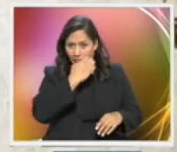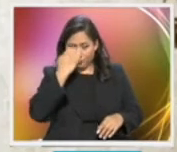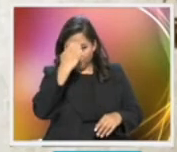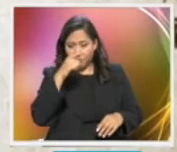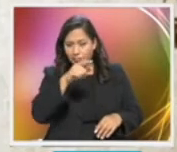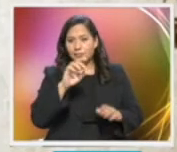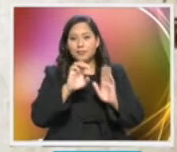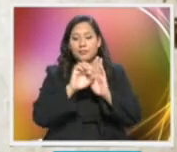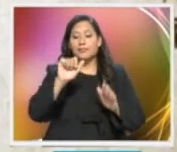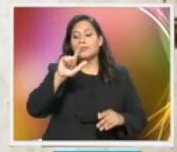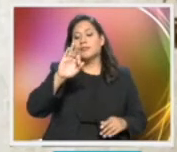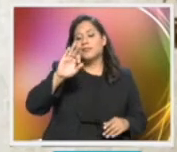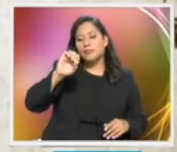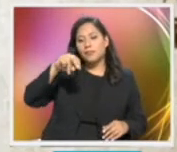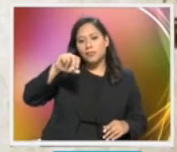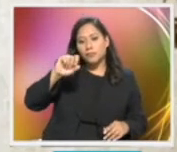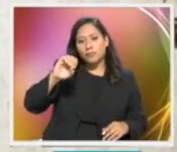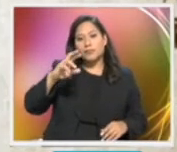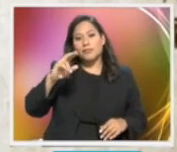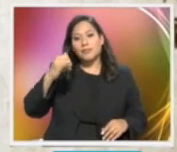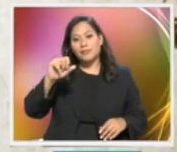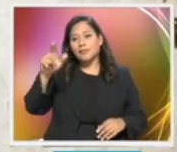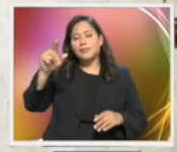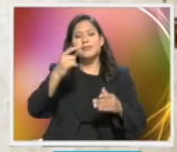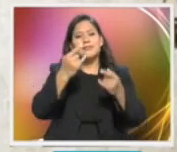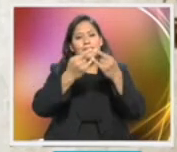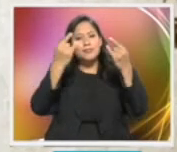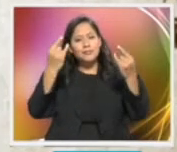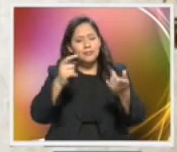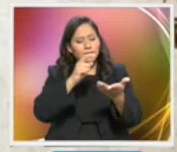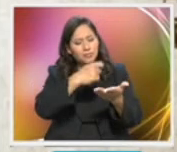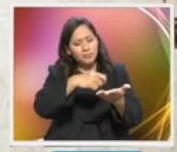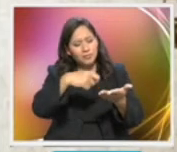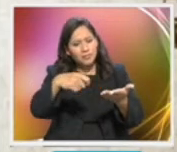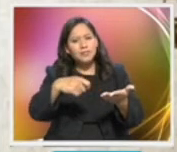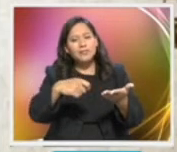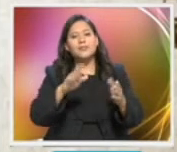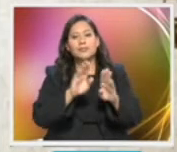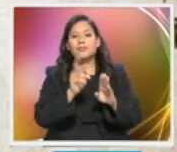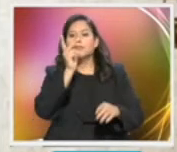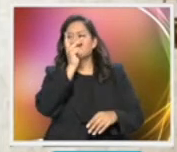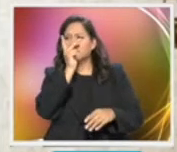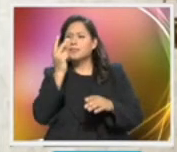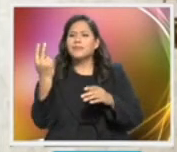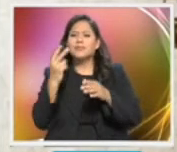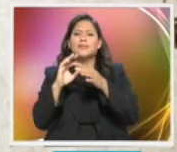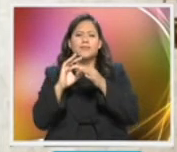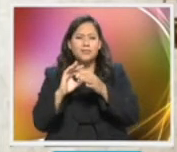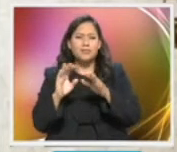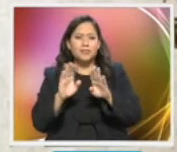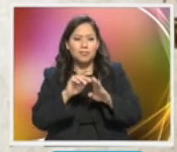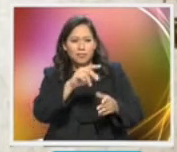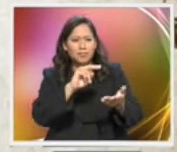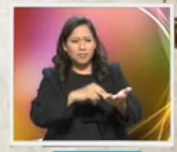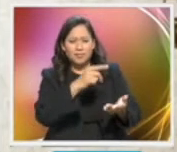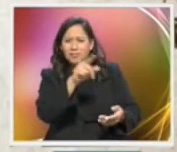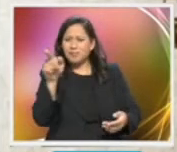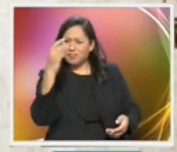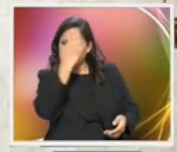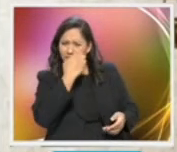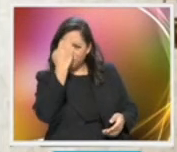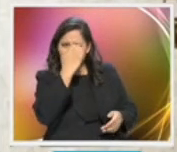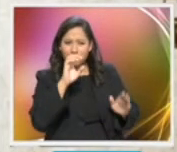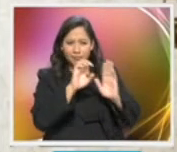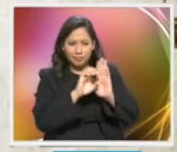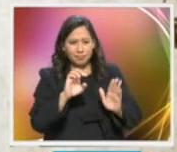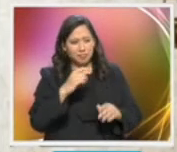en el caso de Alfonso Reyes es la historia que él nos cuenta en la relación que tenía con el papá. ¿Qué le ves de particular a esta firma, por ejemplo? Pues